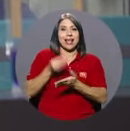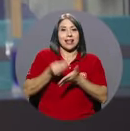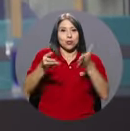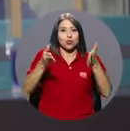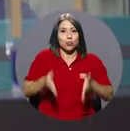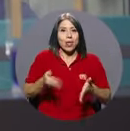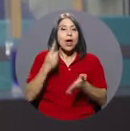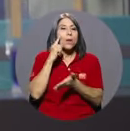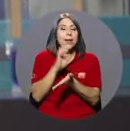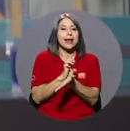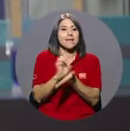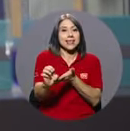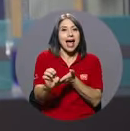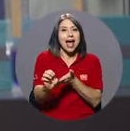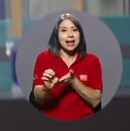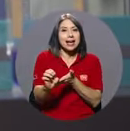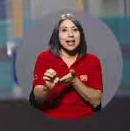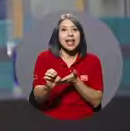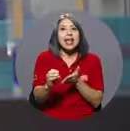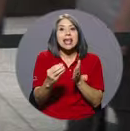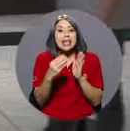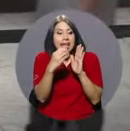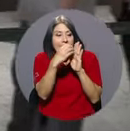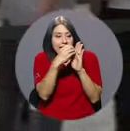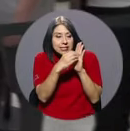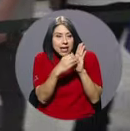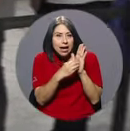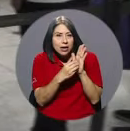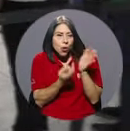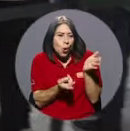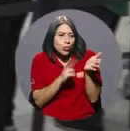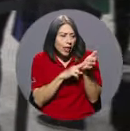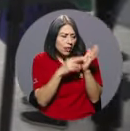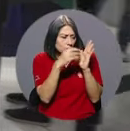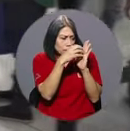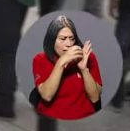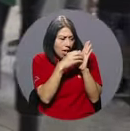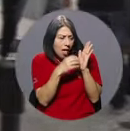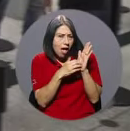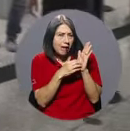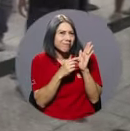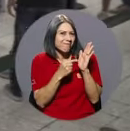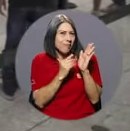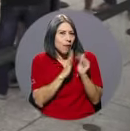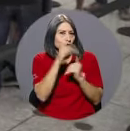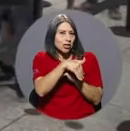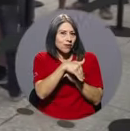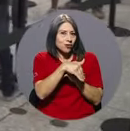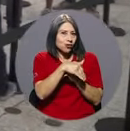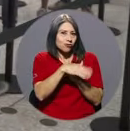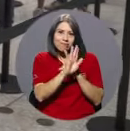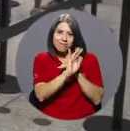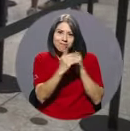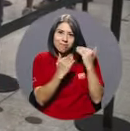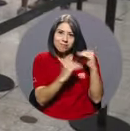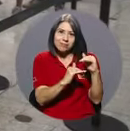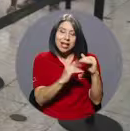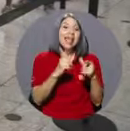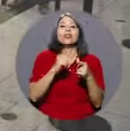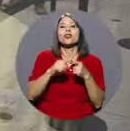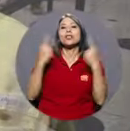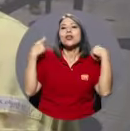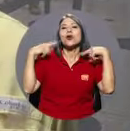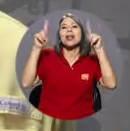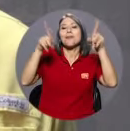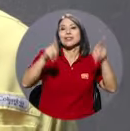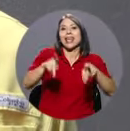del consumidor y evitar que hayan cláusulas abusivas en los contratos, logramos que a la gente le quede más